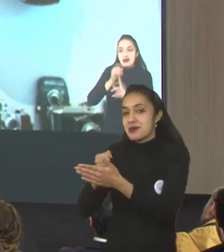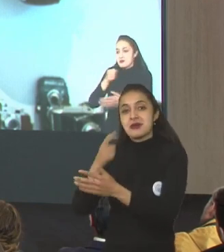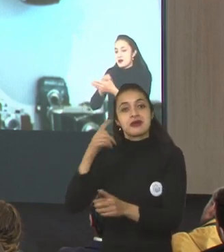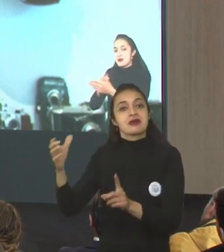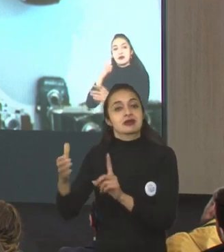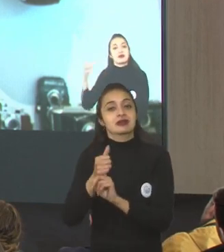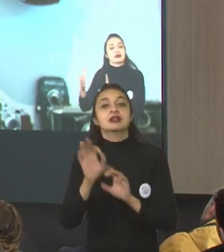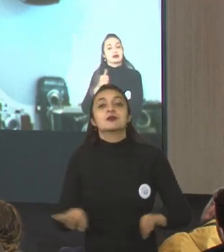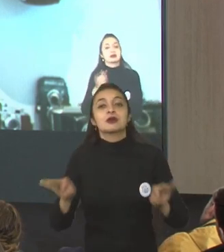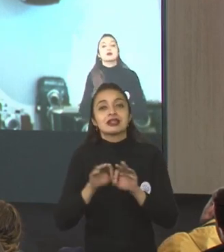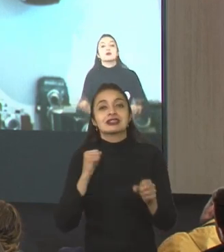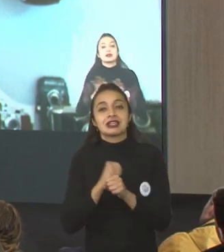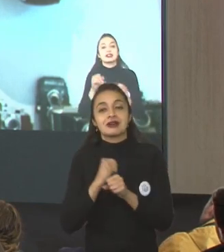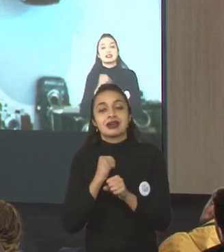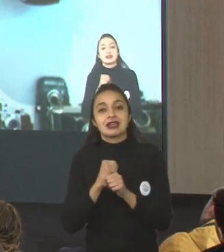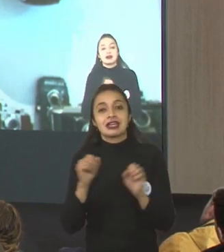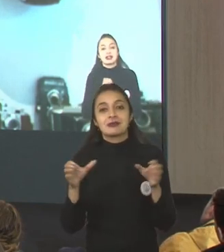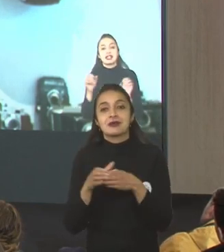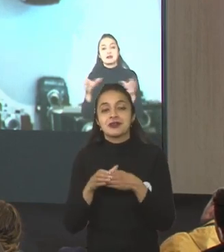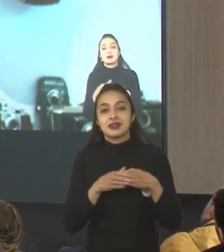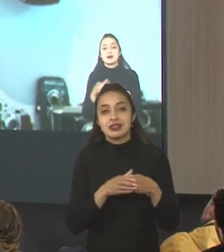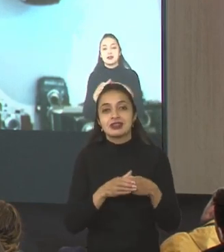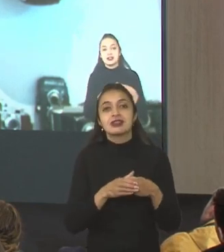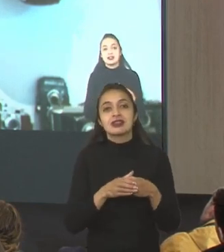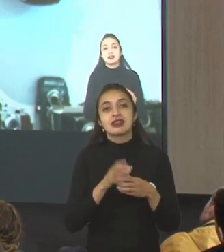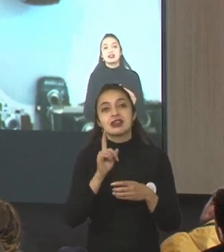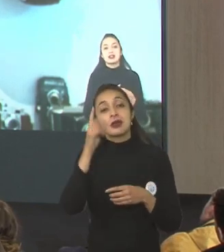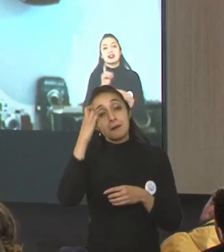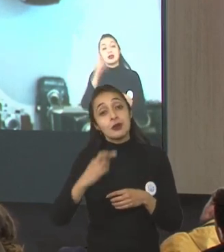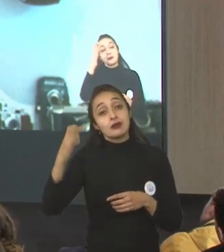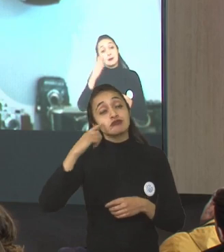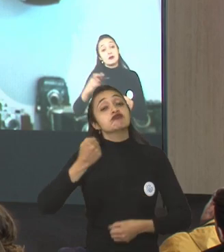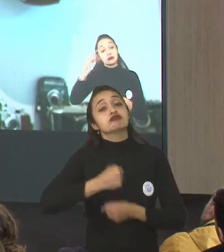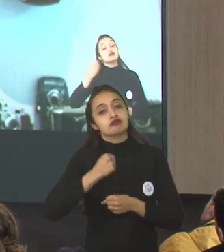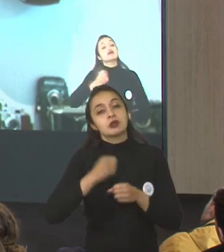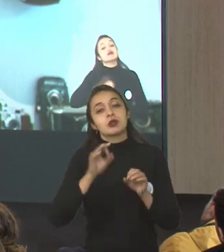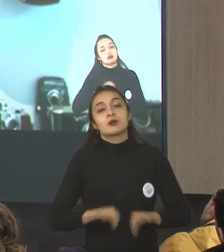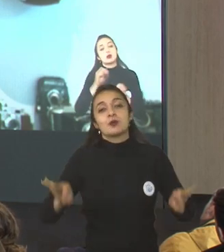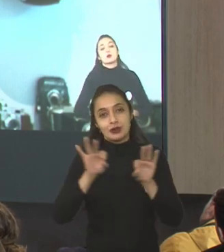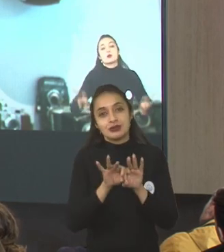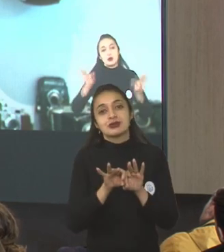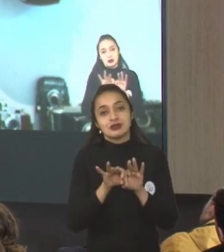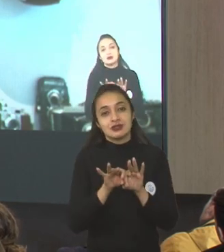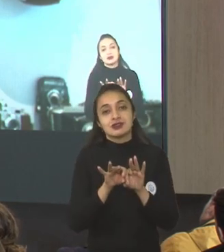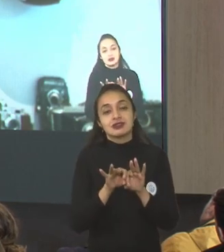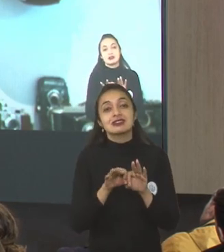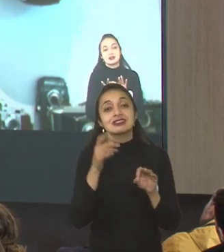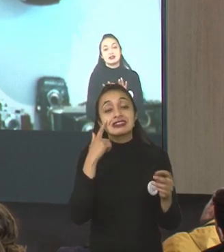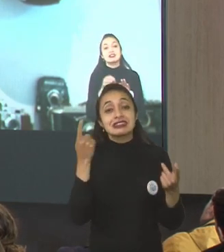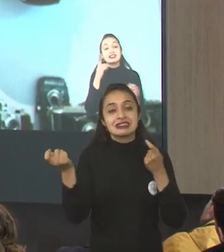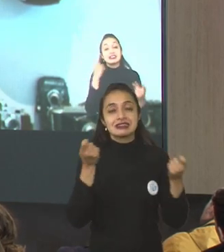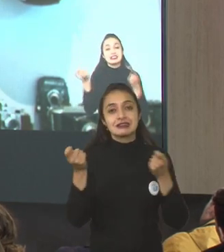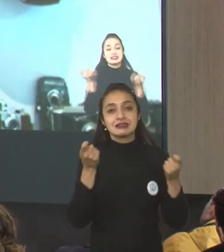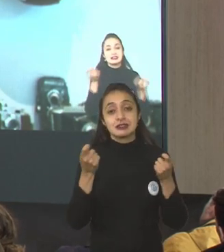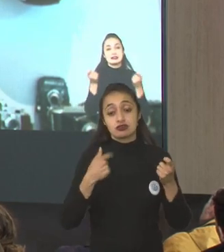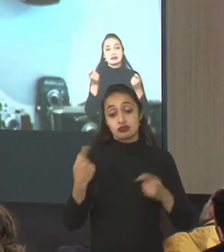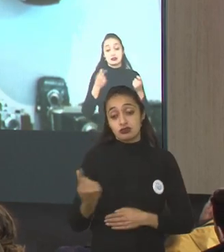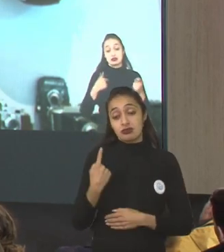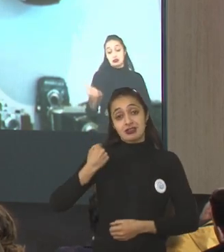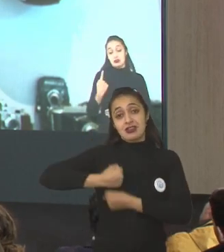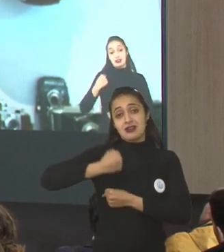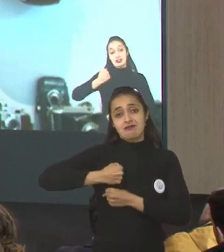a que trabajemos en equipo. En mi profesión hay una cosa muy valiosa, muy, muy valiosa, y es que aquí uno no puede hacer nada